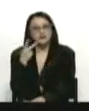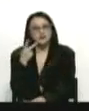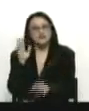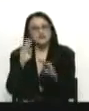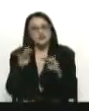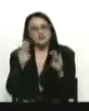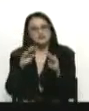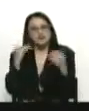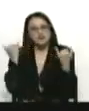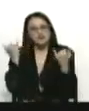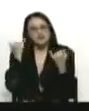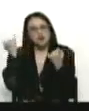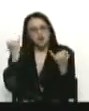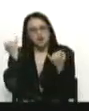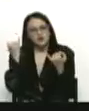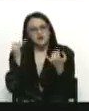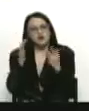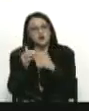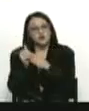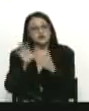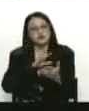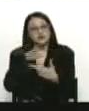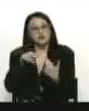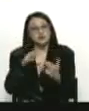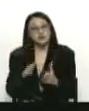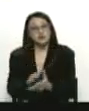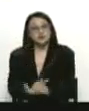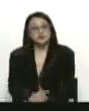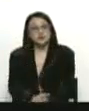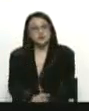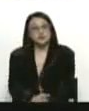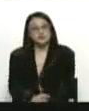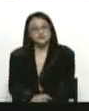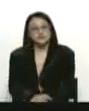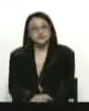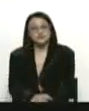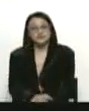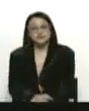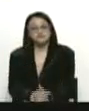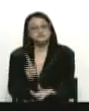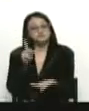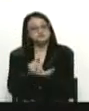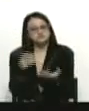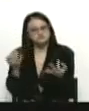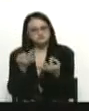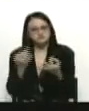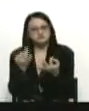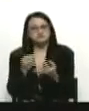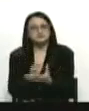formación ideológica de los cuadros y líderes de la revolución. Que él esté presente, porque de verdad,